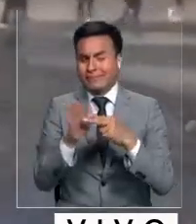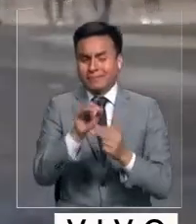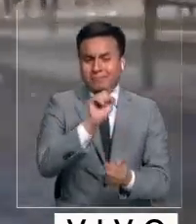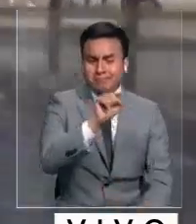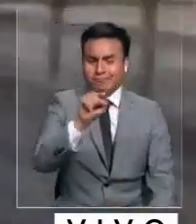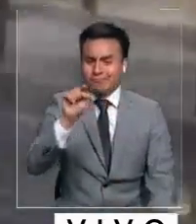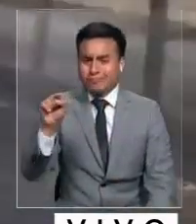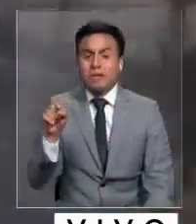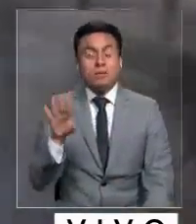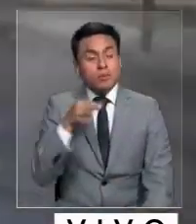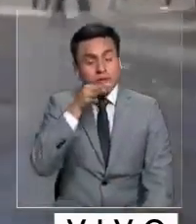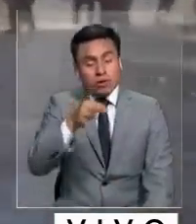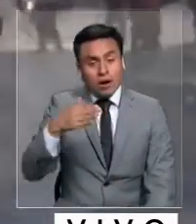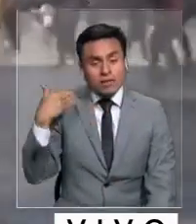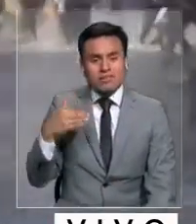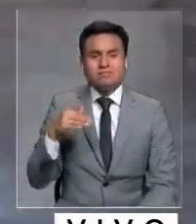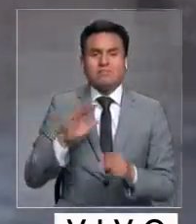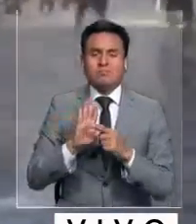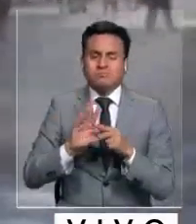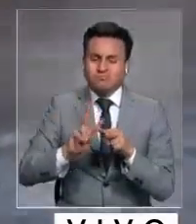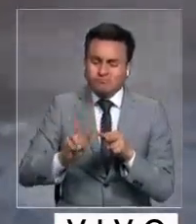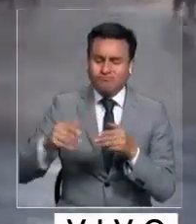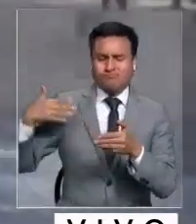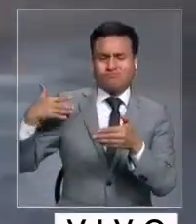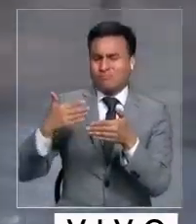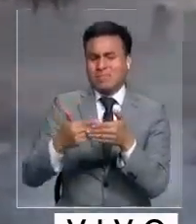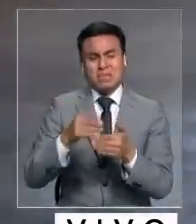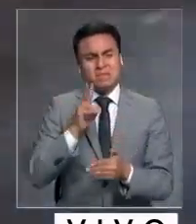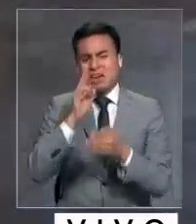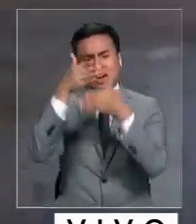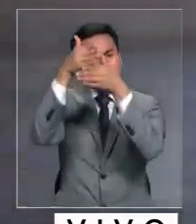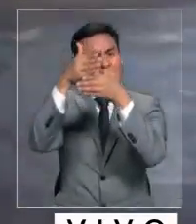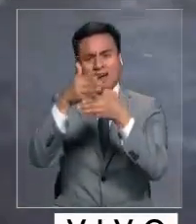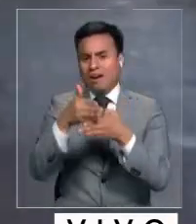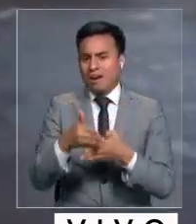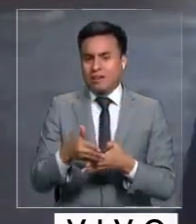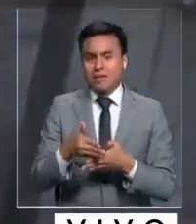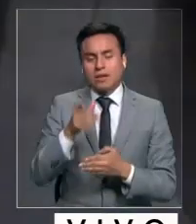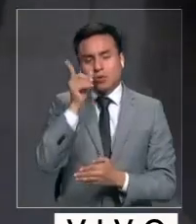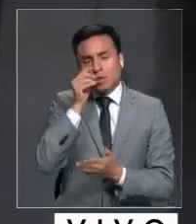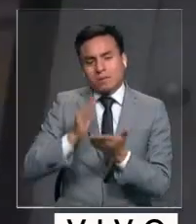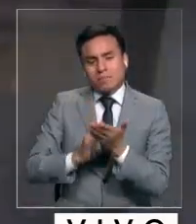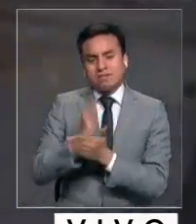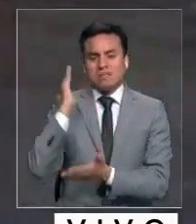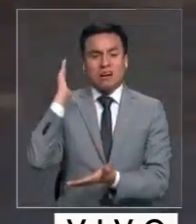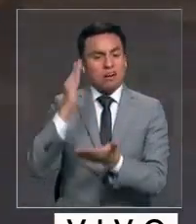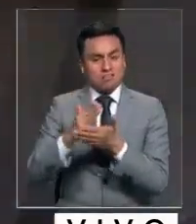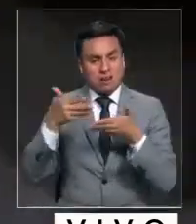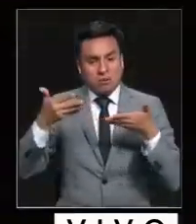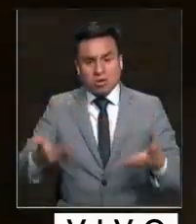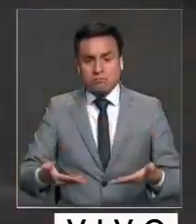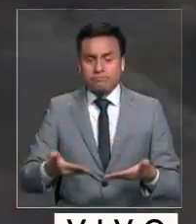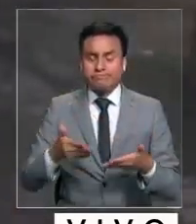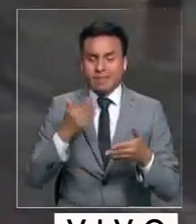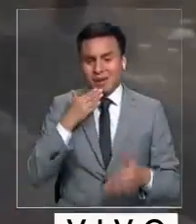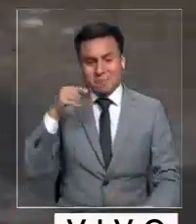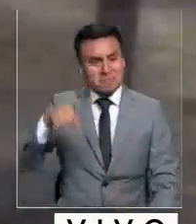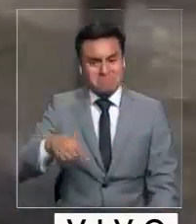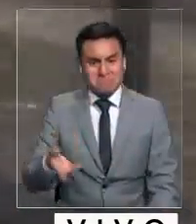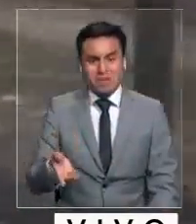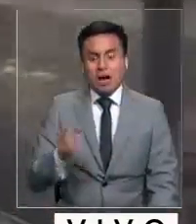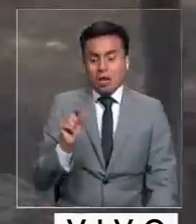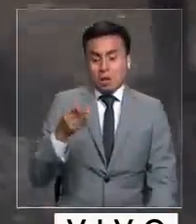que, ya lo decíamos, se han venido registrando todos los días viernes desde el mes de octubre hasta ahora. Hoy no fue la excepción y hasta hace